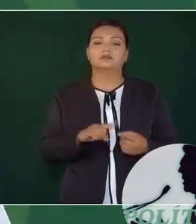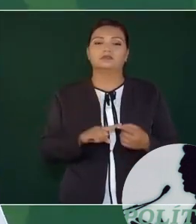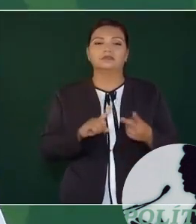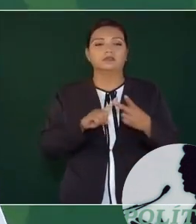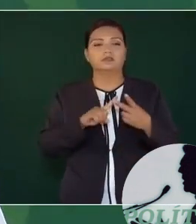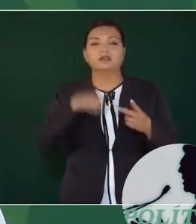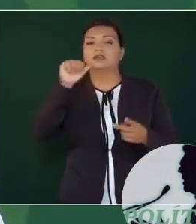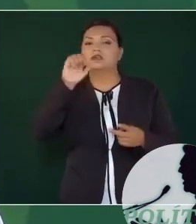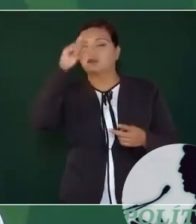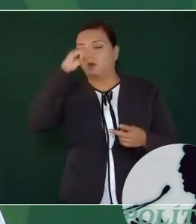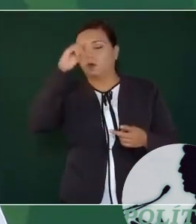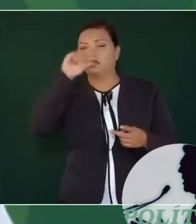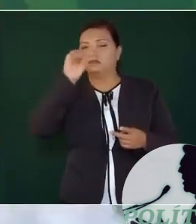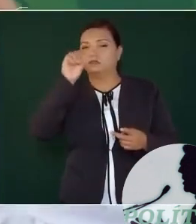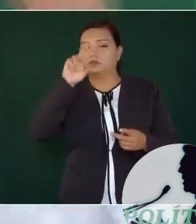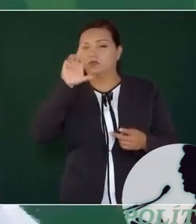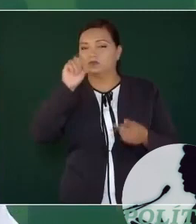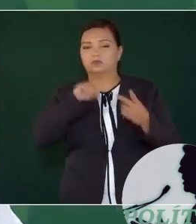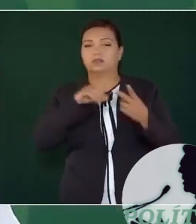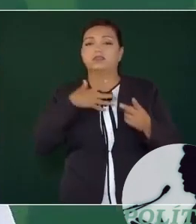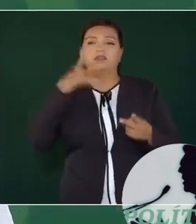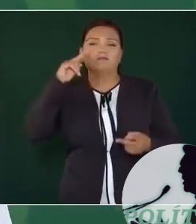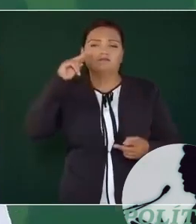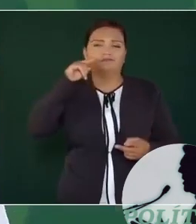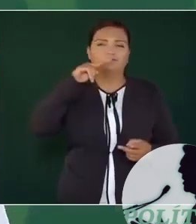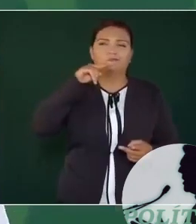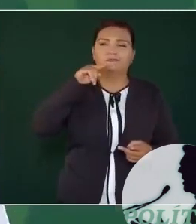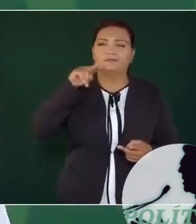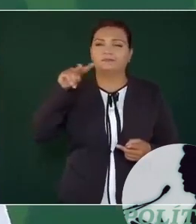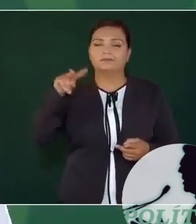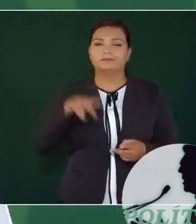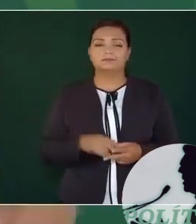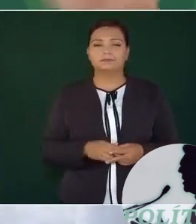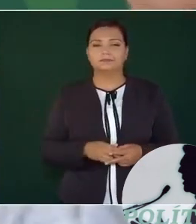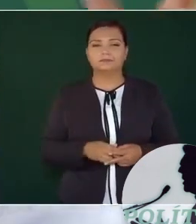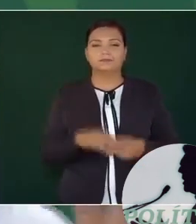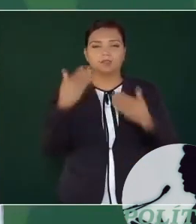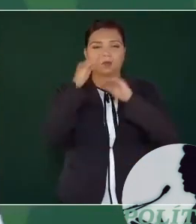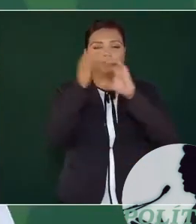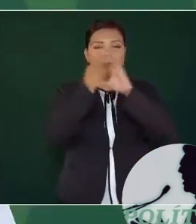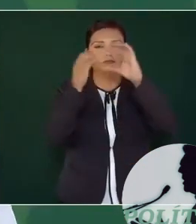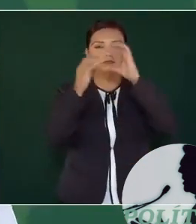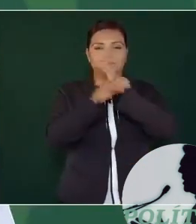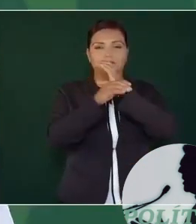asesores que tienen una visión de las cosas